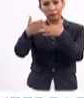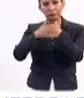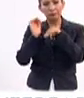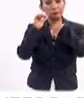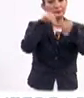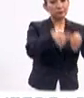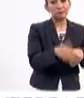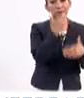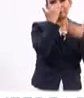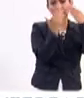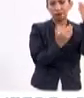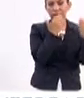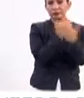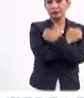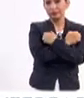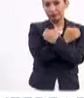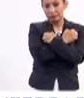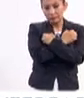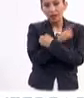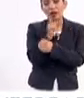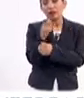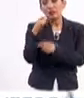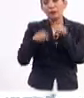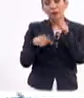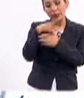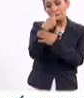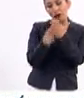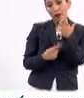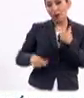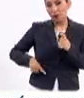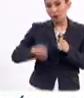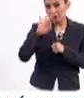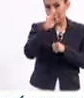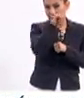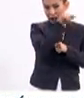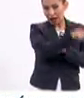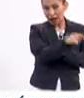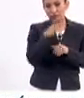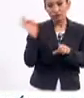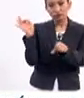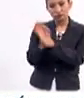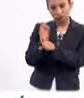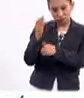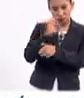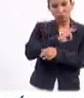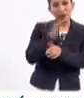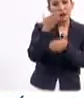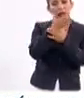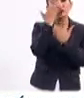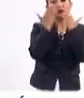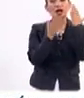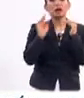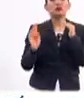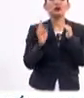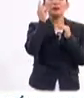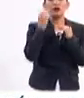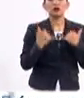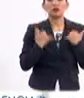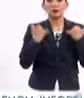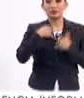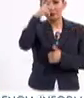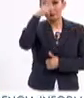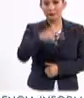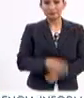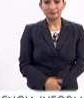para ingresar a esta modalidad educativa, acorde a los planes del gobierno federal de garantizar el acceso a la educación superior de los